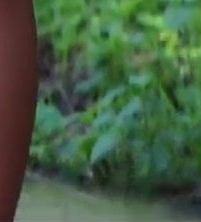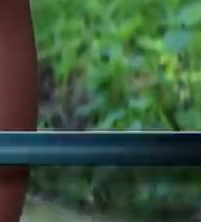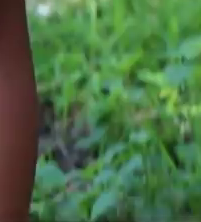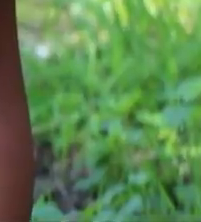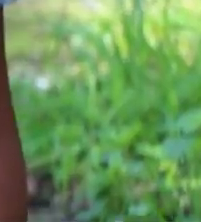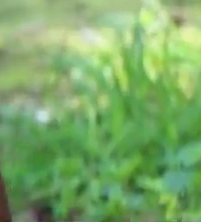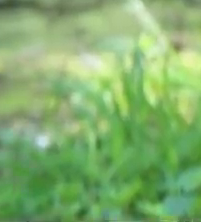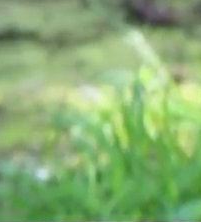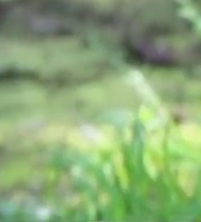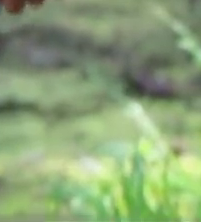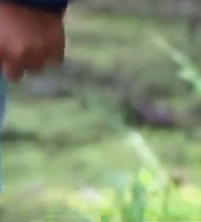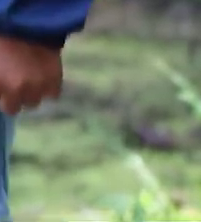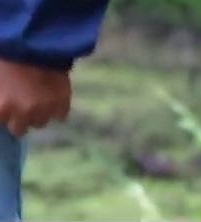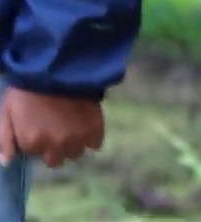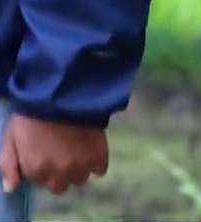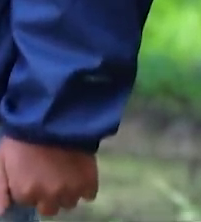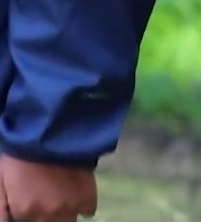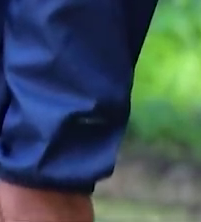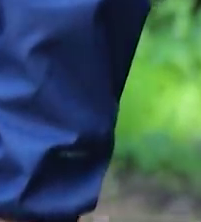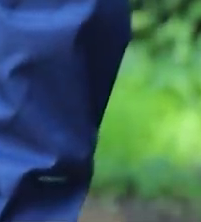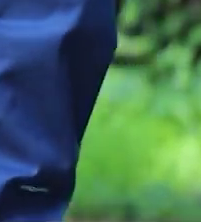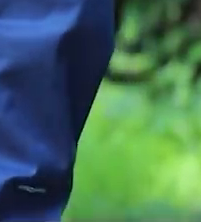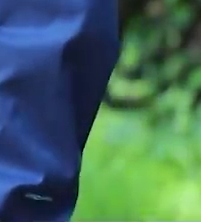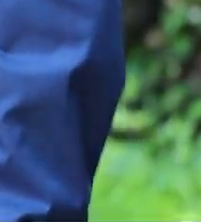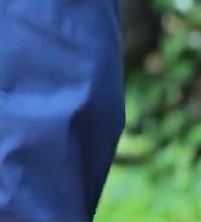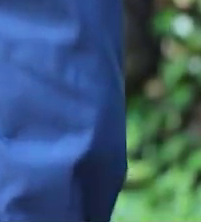bien, muy bien,